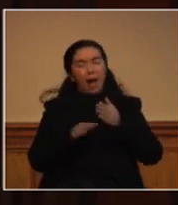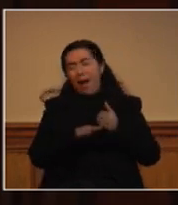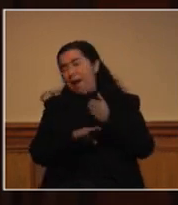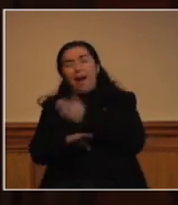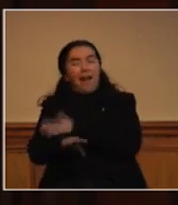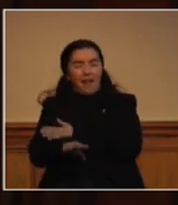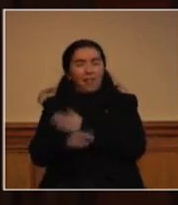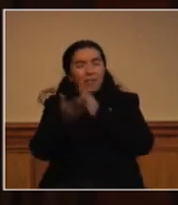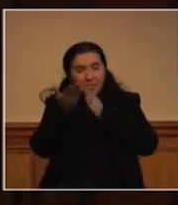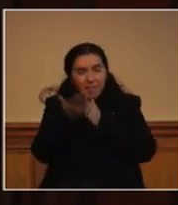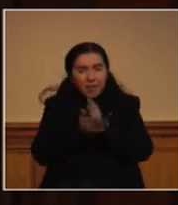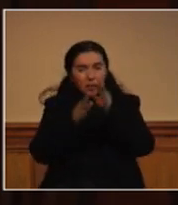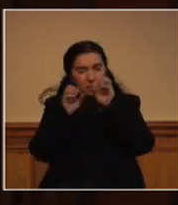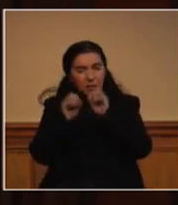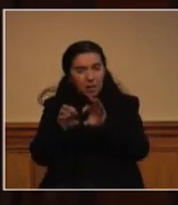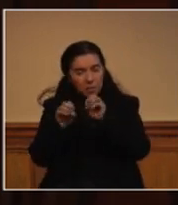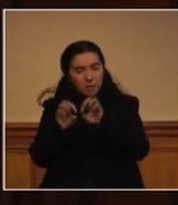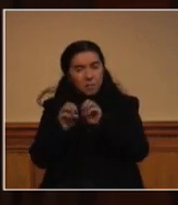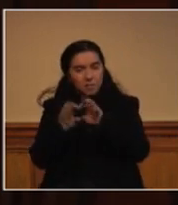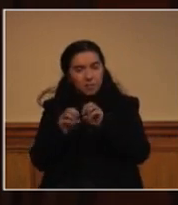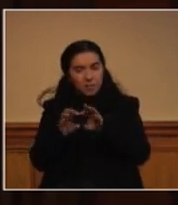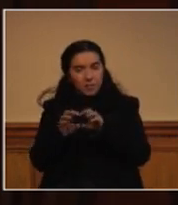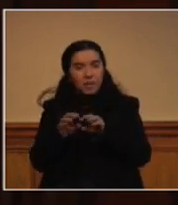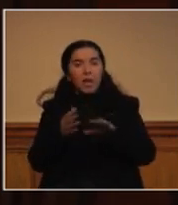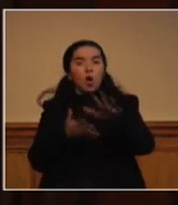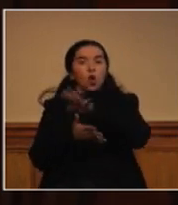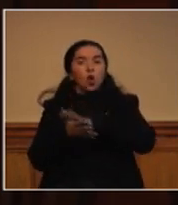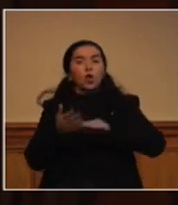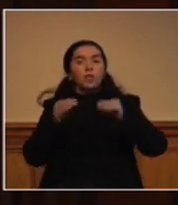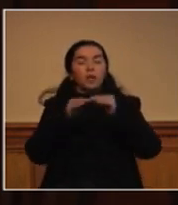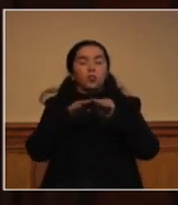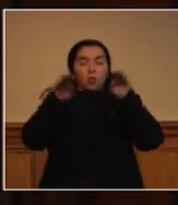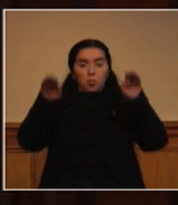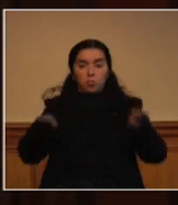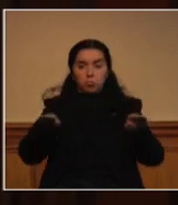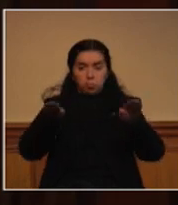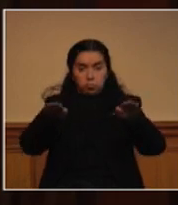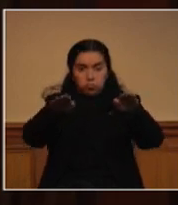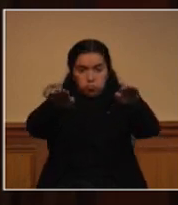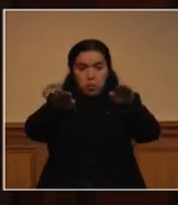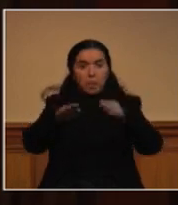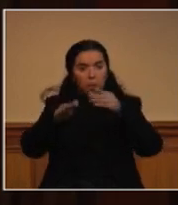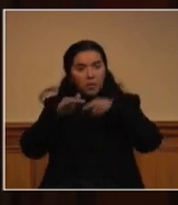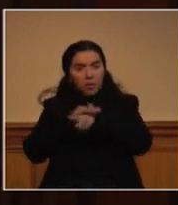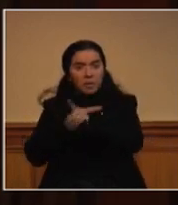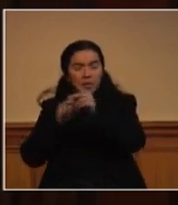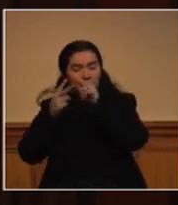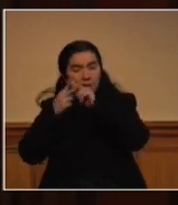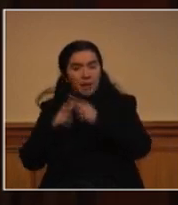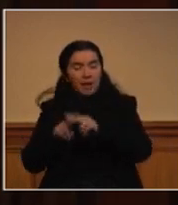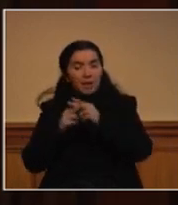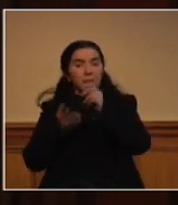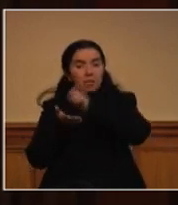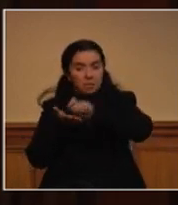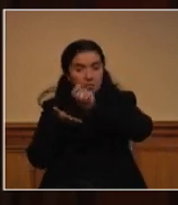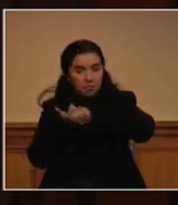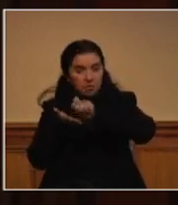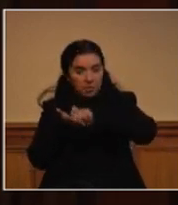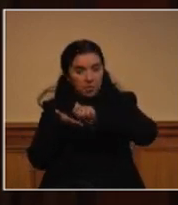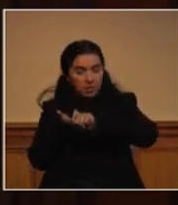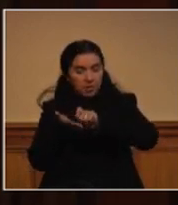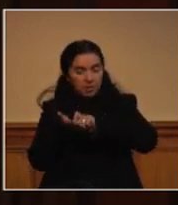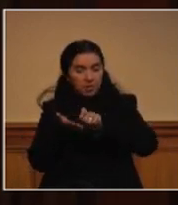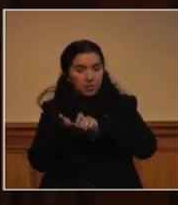posible, y como decíamos, en contextos paralelos, puedan tener acceso a la herramienta escrita, ya sea